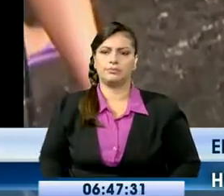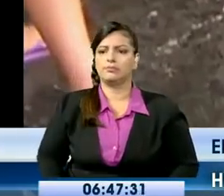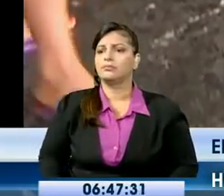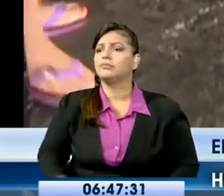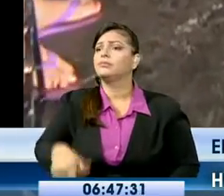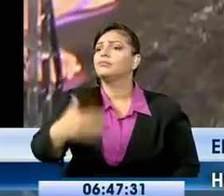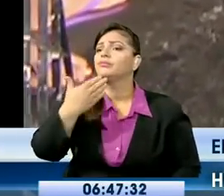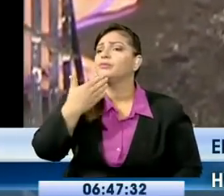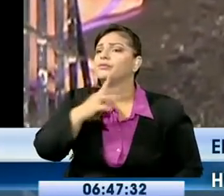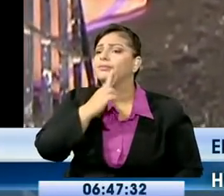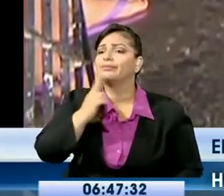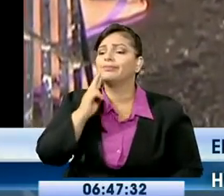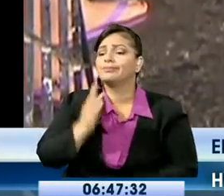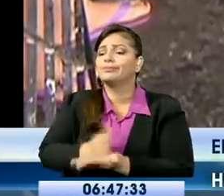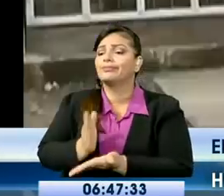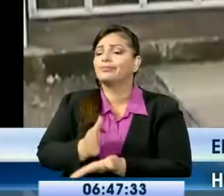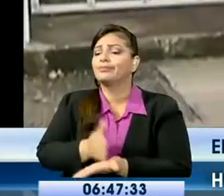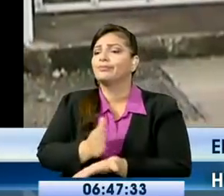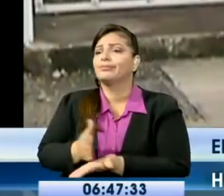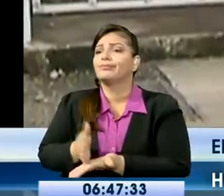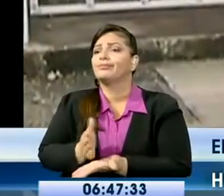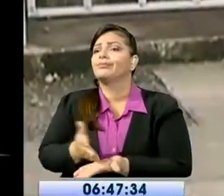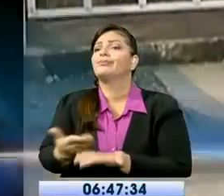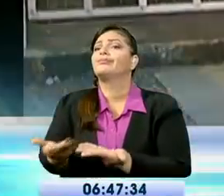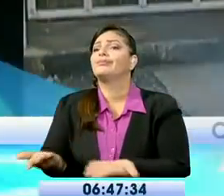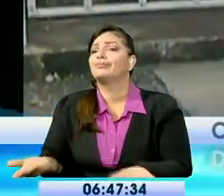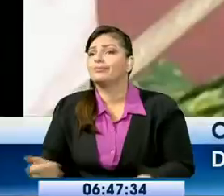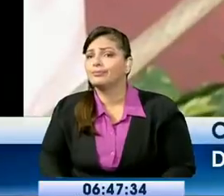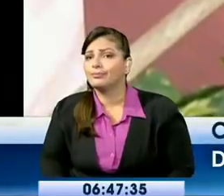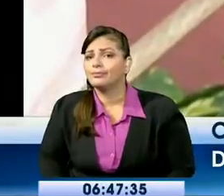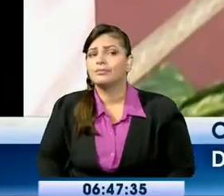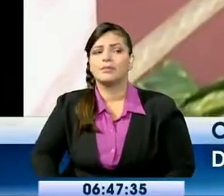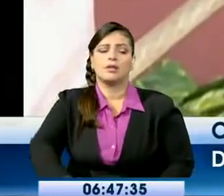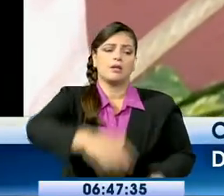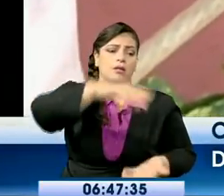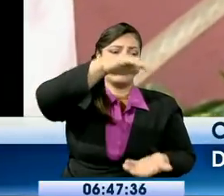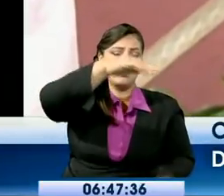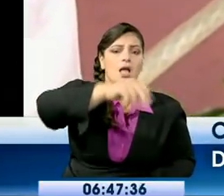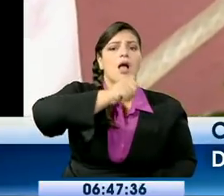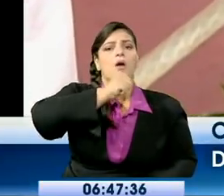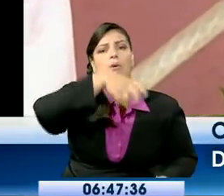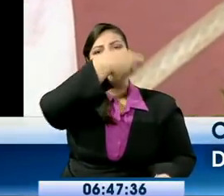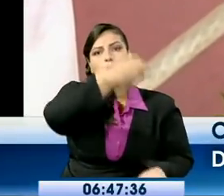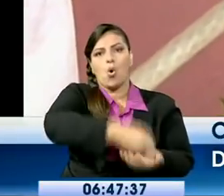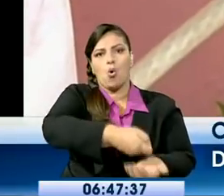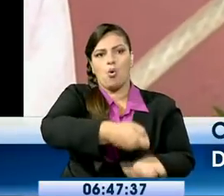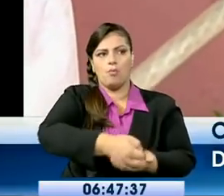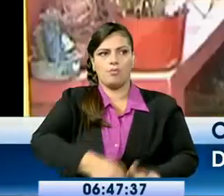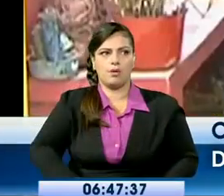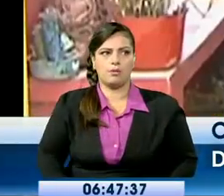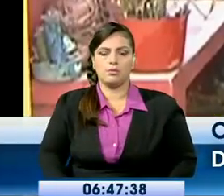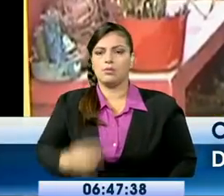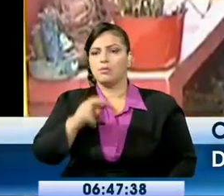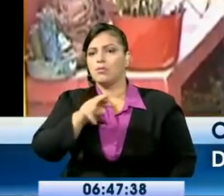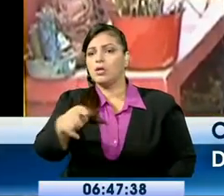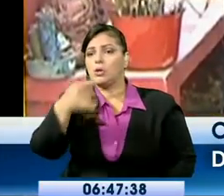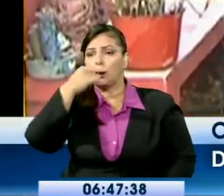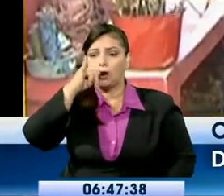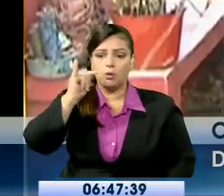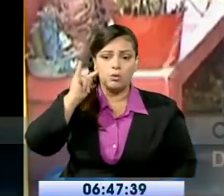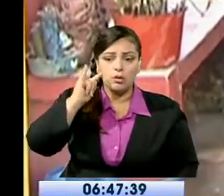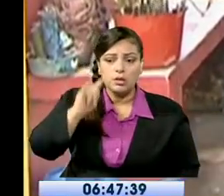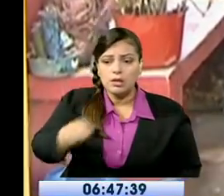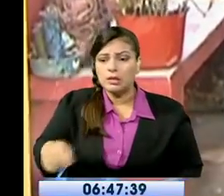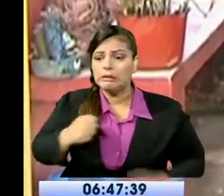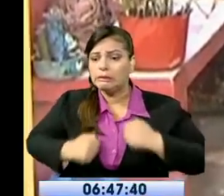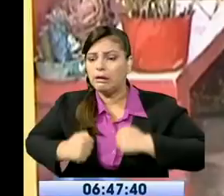Y tuvieron que gastar hasta dólares adicionales al presupuesto diario para asear hasta los pequeños, informó Charlie